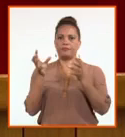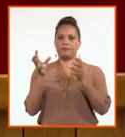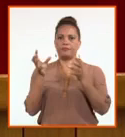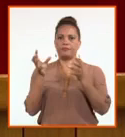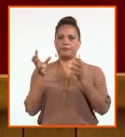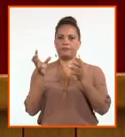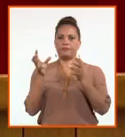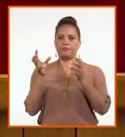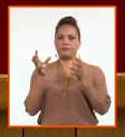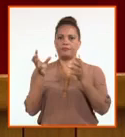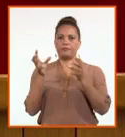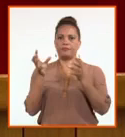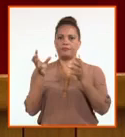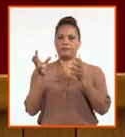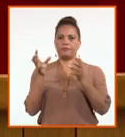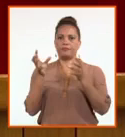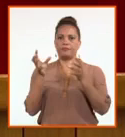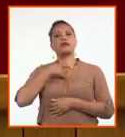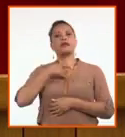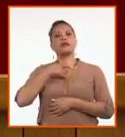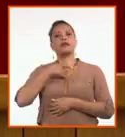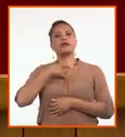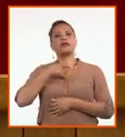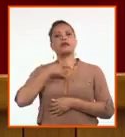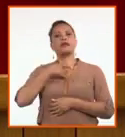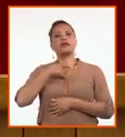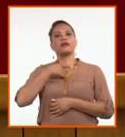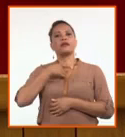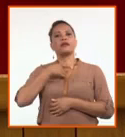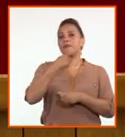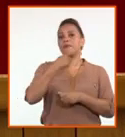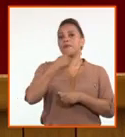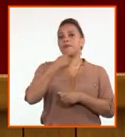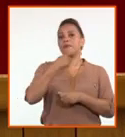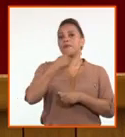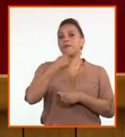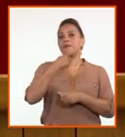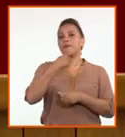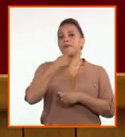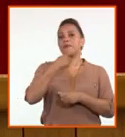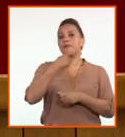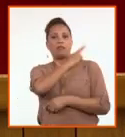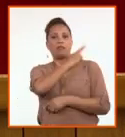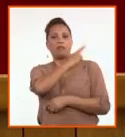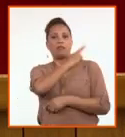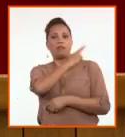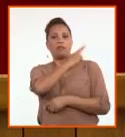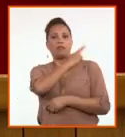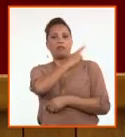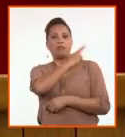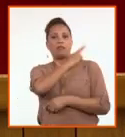Sobre el funcionamiento de la FEU desde la brigada, hay que trabajar con mayor fuerza en la política de cuadros de las estructuras a los